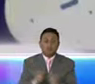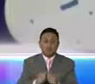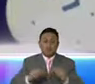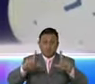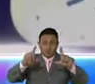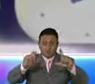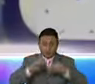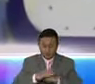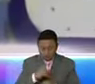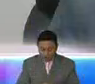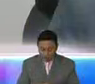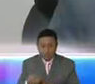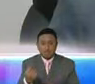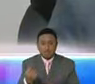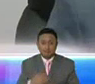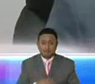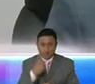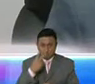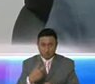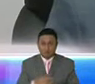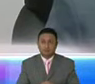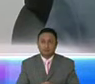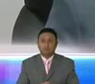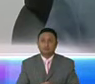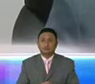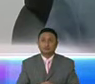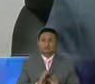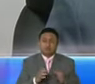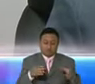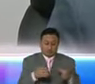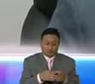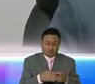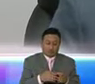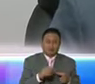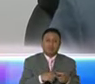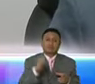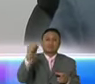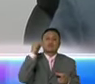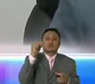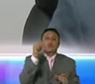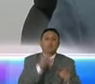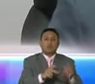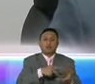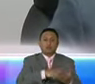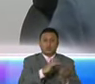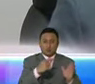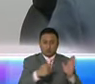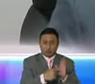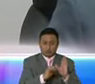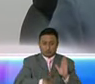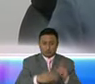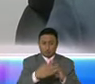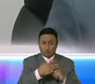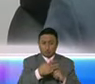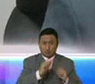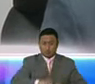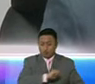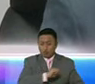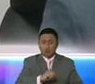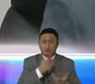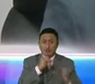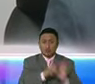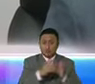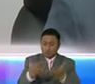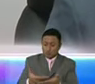pueda verificar el precio. Nosotros tenemos un departamento que se llama Derechos del Contribuyente, en la cual nosotros podemos realizar vía internet o físicamente las